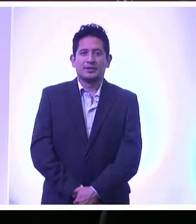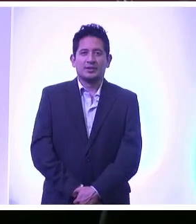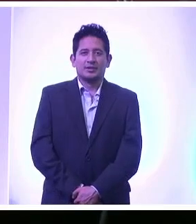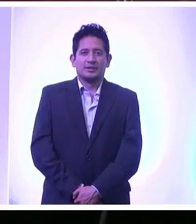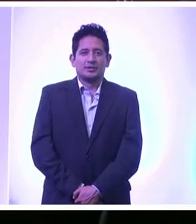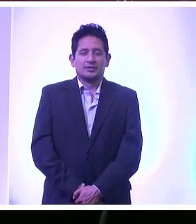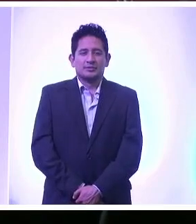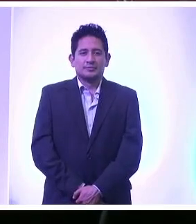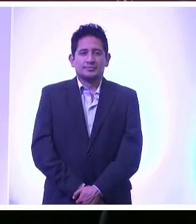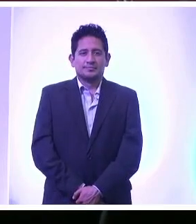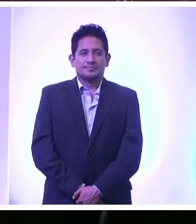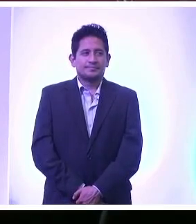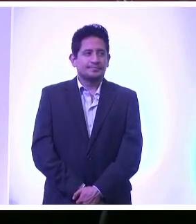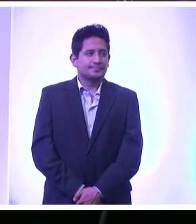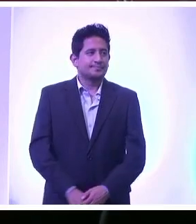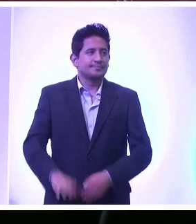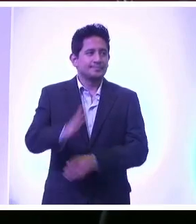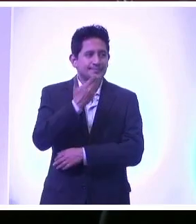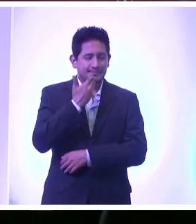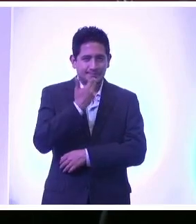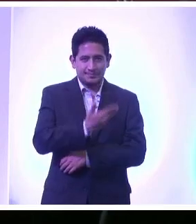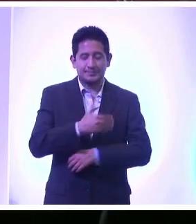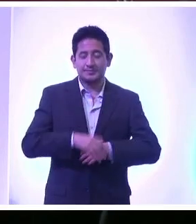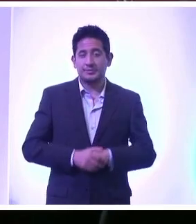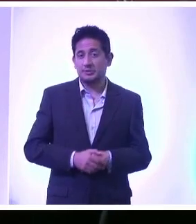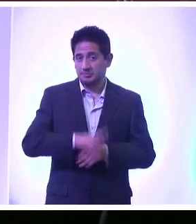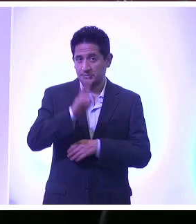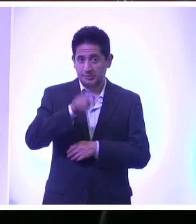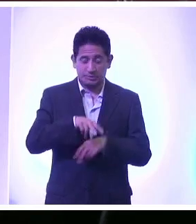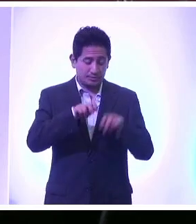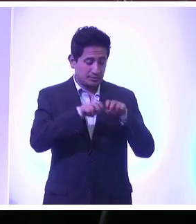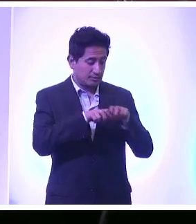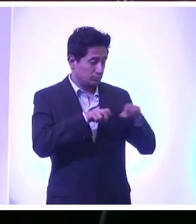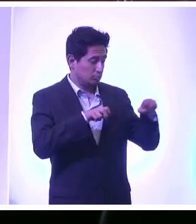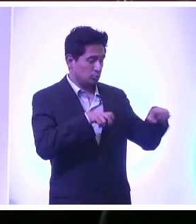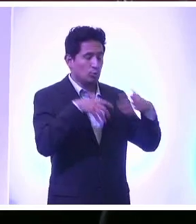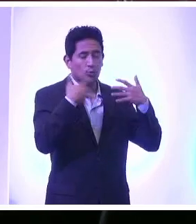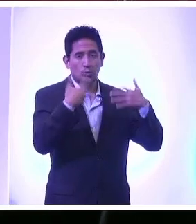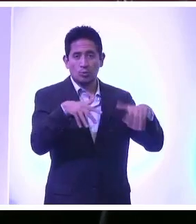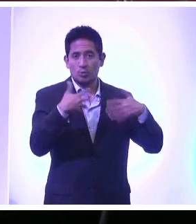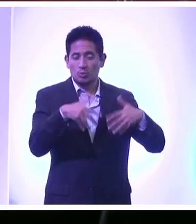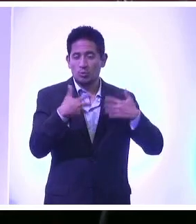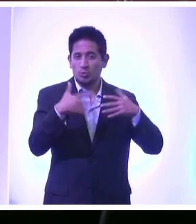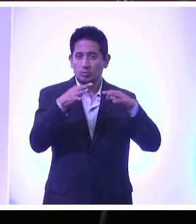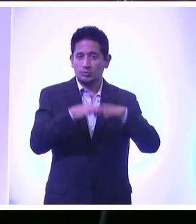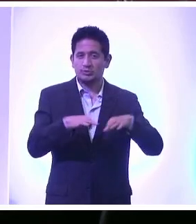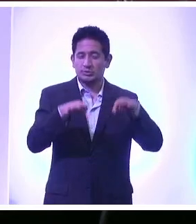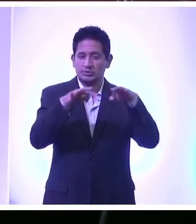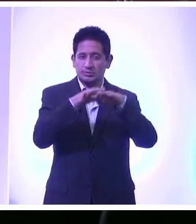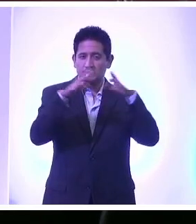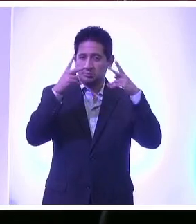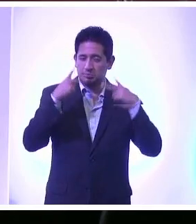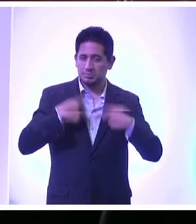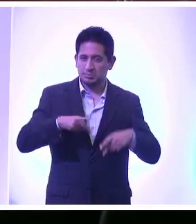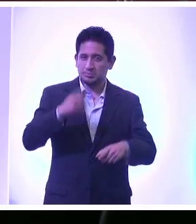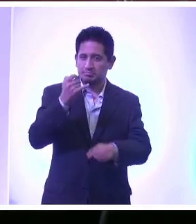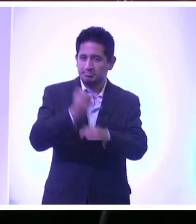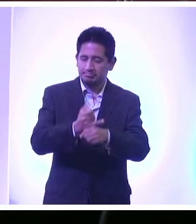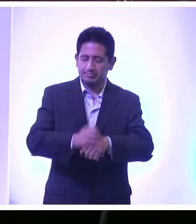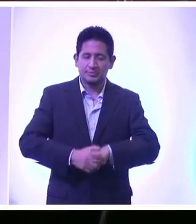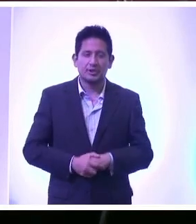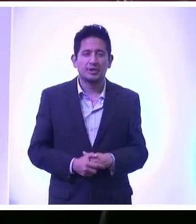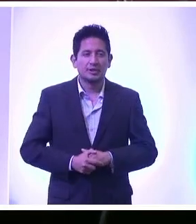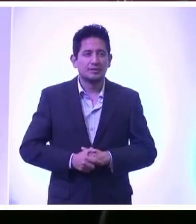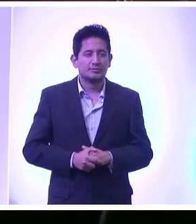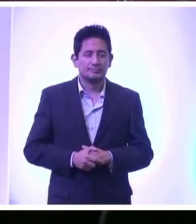bienvenido bien sin duda estamos acompañados de grandes personajes y justamente el